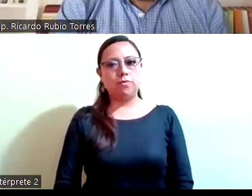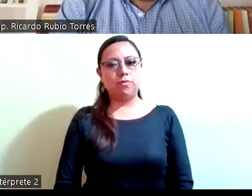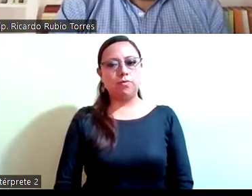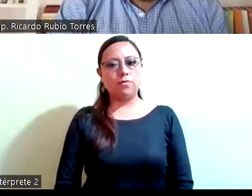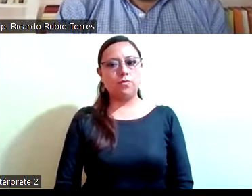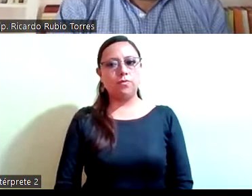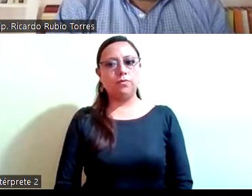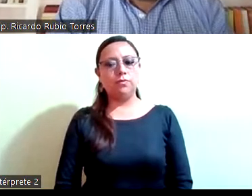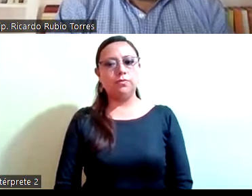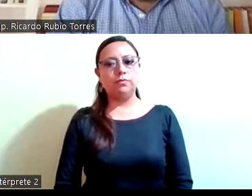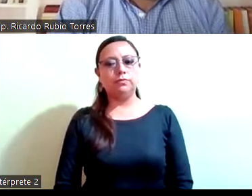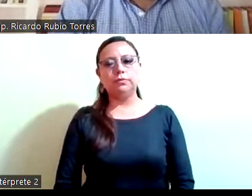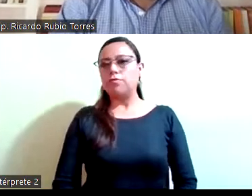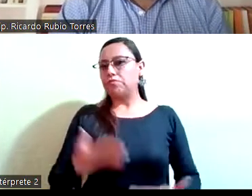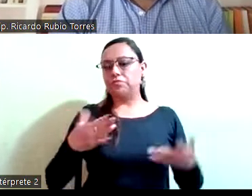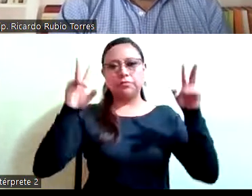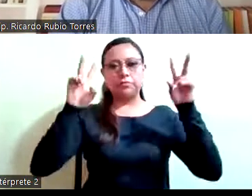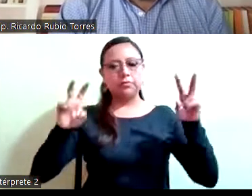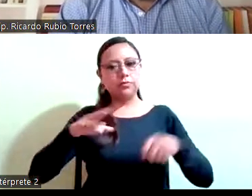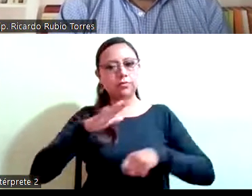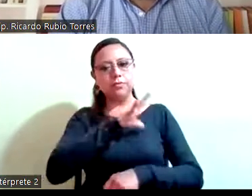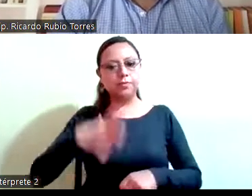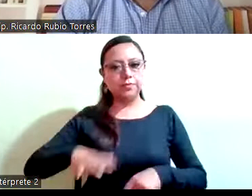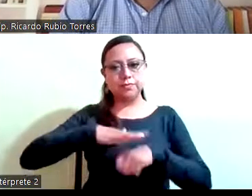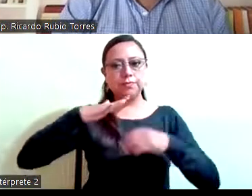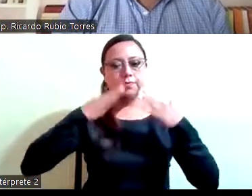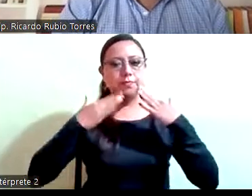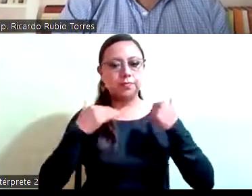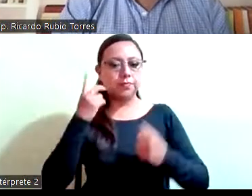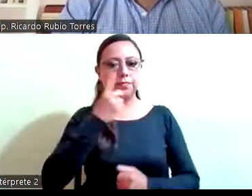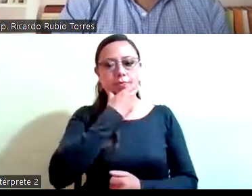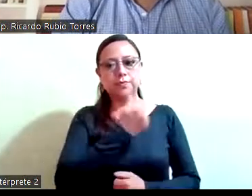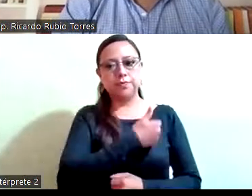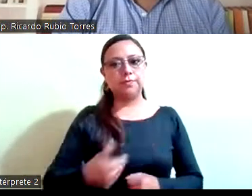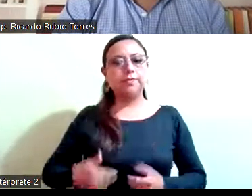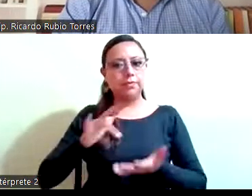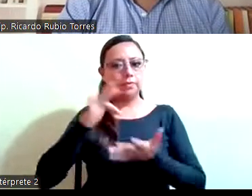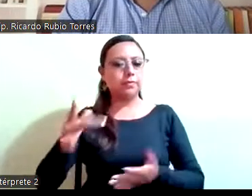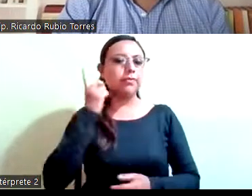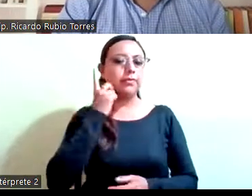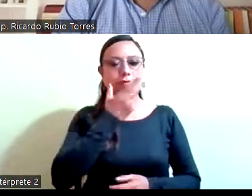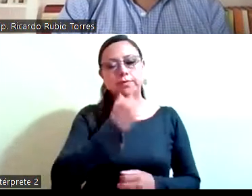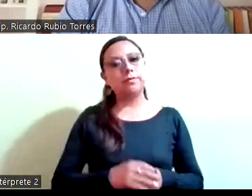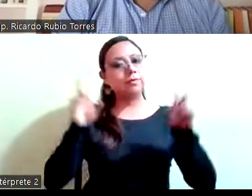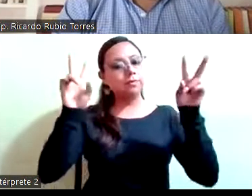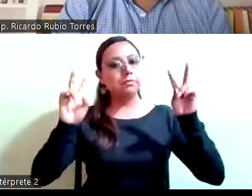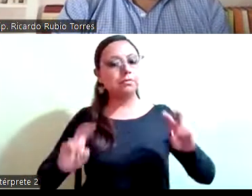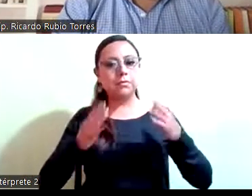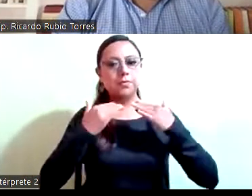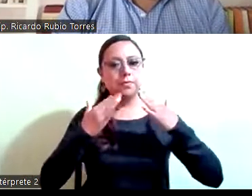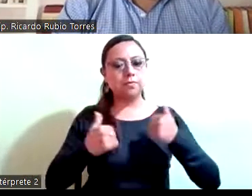Bien, no hay más asuntos generales que tratar, diputado presidente. Gracias, diputado. No habiendo más asuntos que tratar, siendo